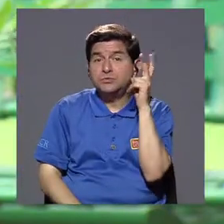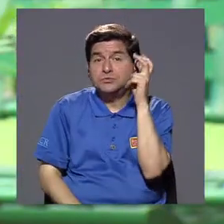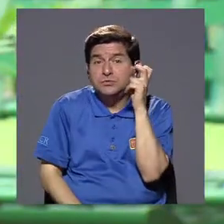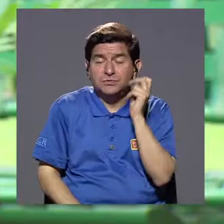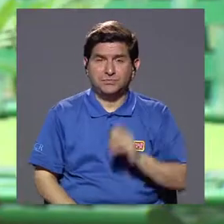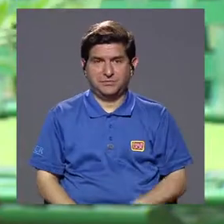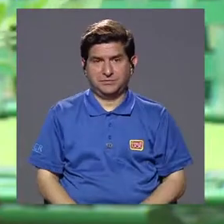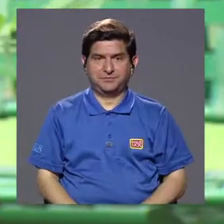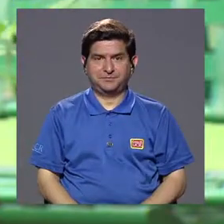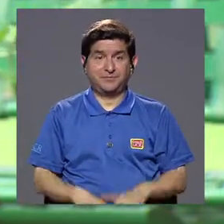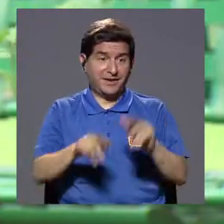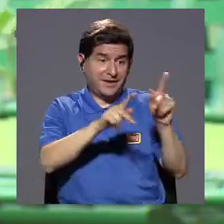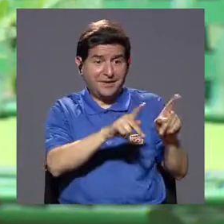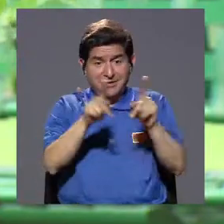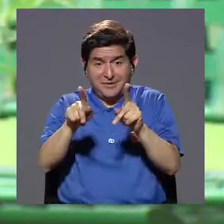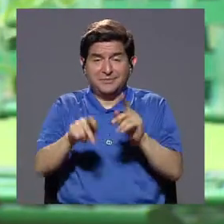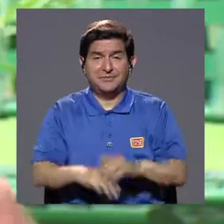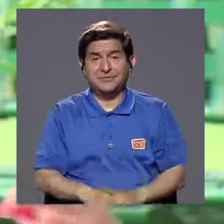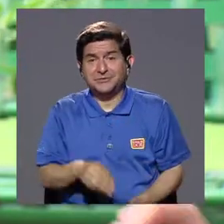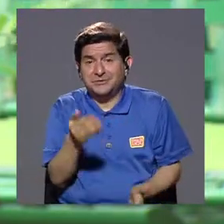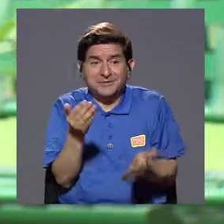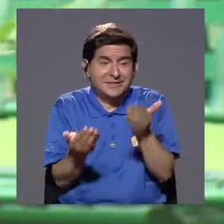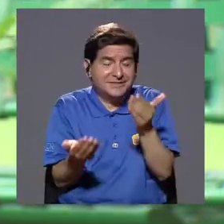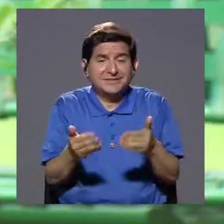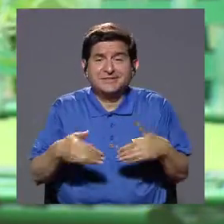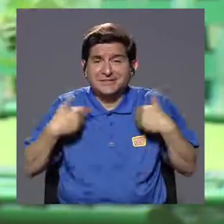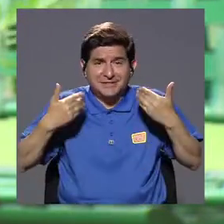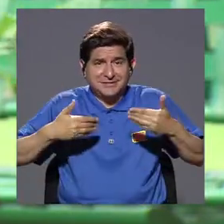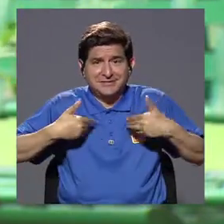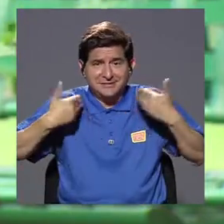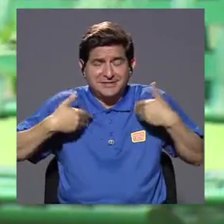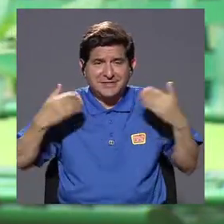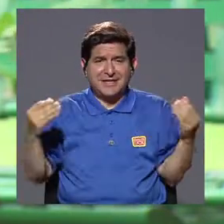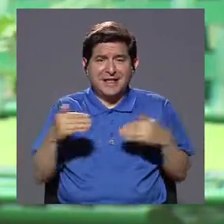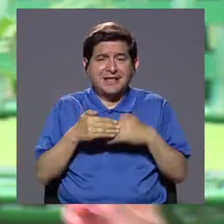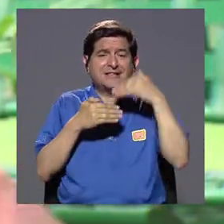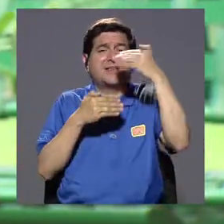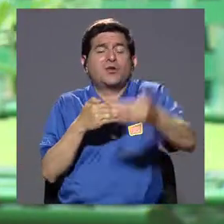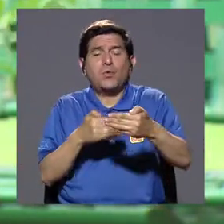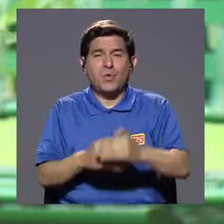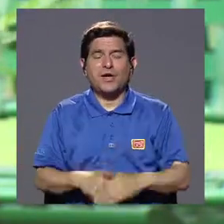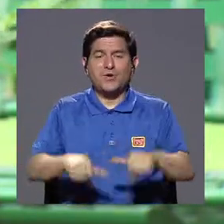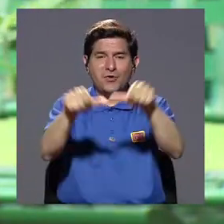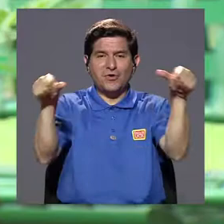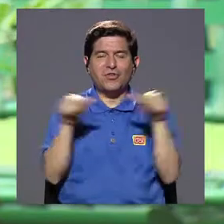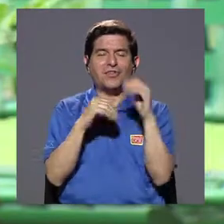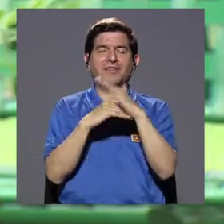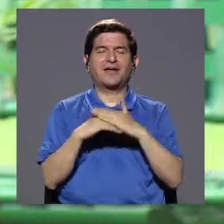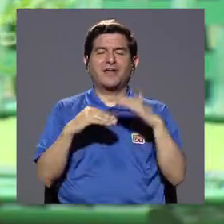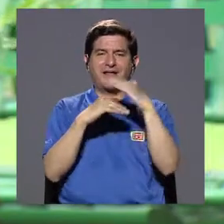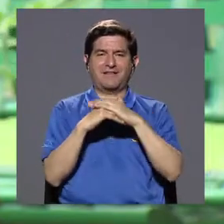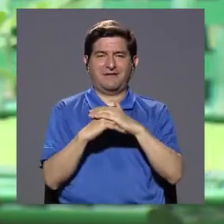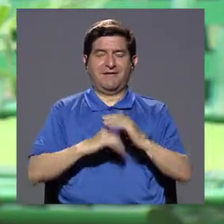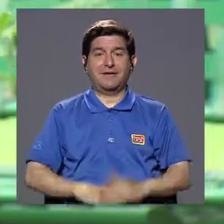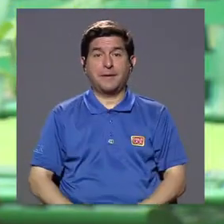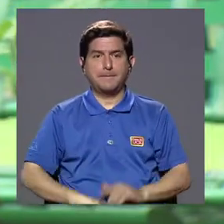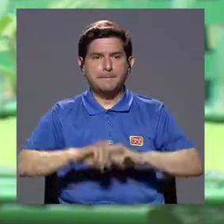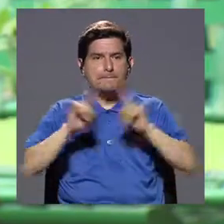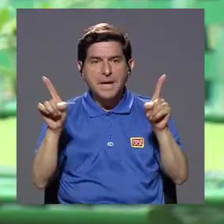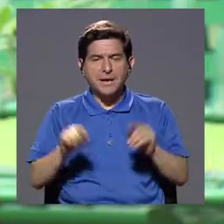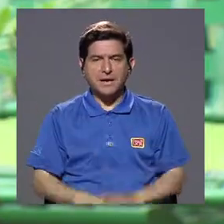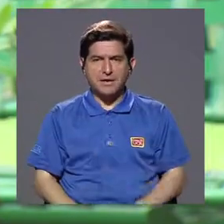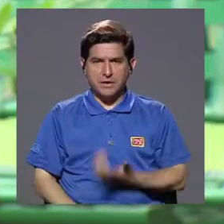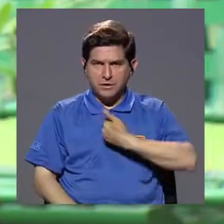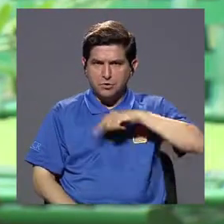de qué la felicidad está más allá de nuestra zona de confort bueno pero si